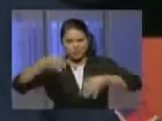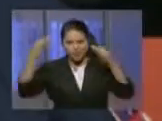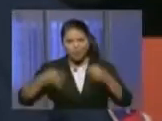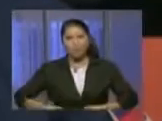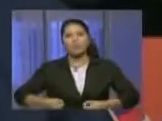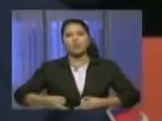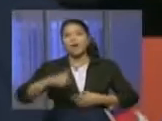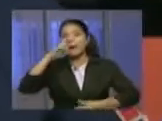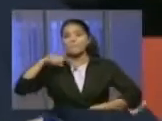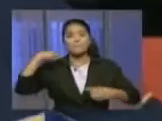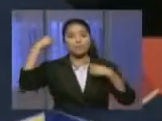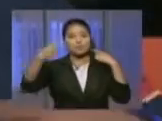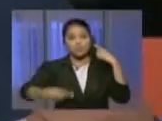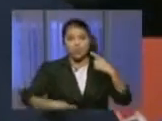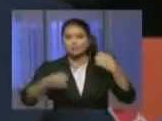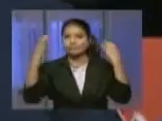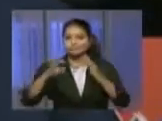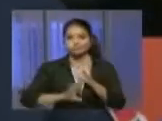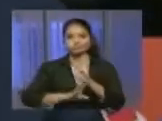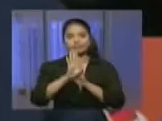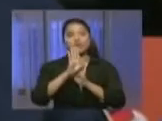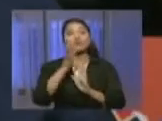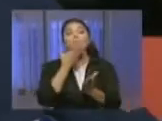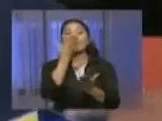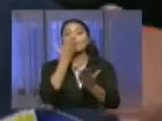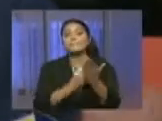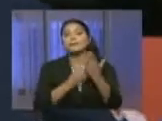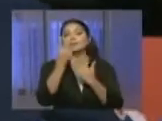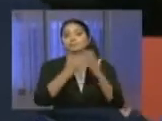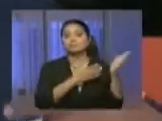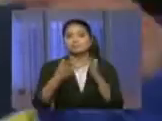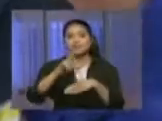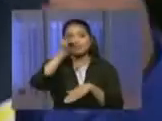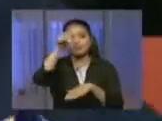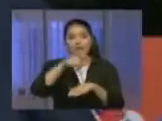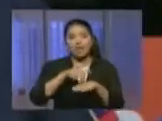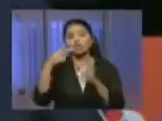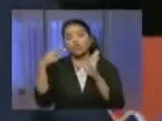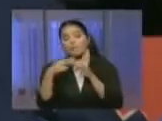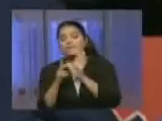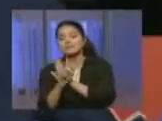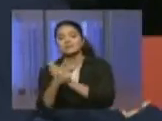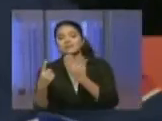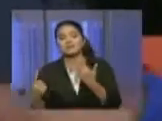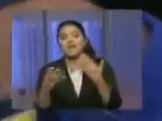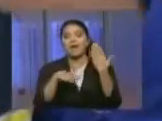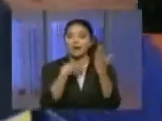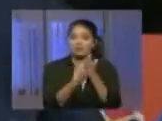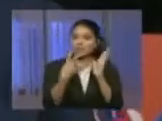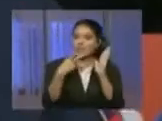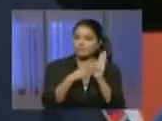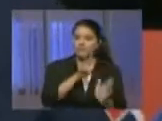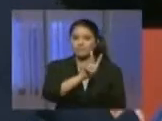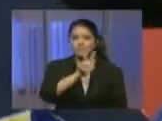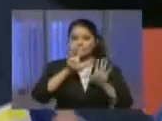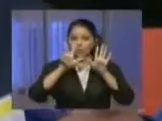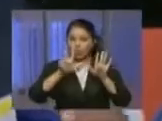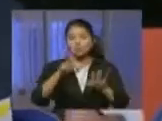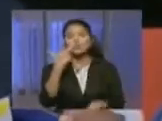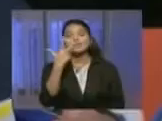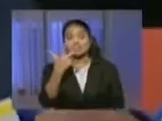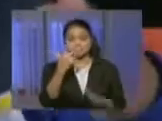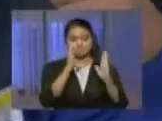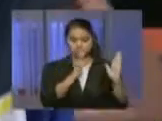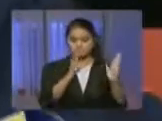crece en el próximo ciclo olímpico no hemos propuesto un plan Nacional del deporte del 2016 al 2028 eso representa tres ciclos Olímpicos el